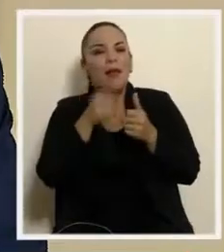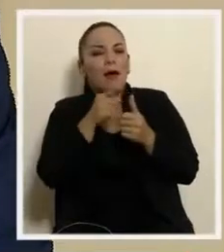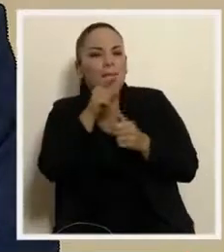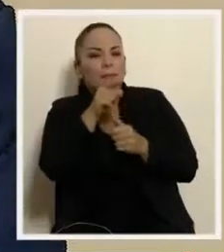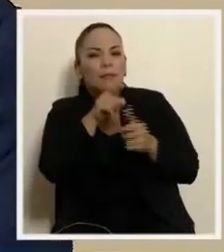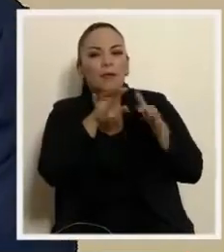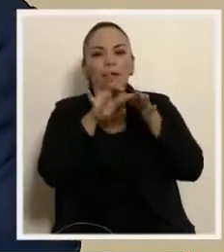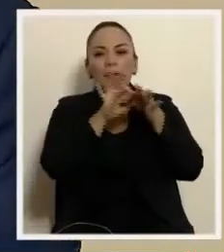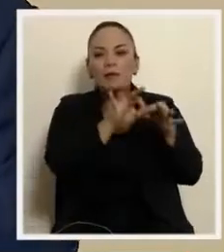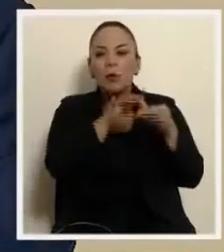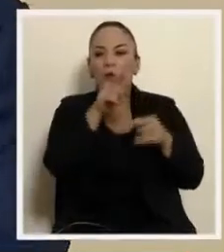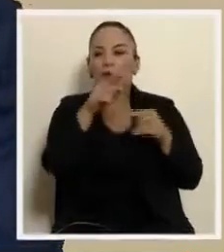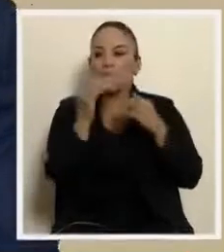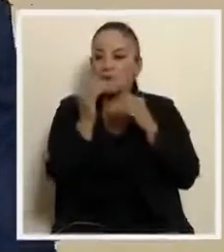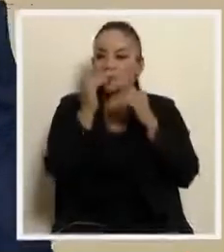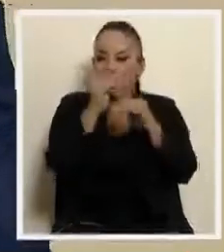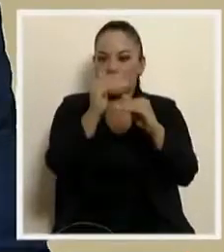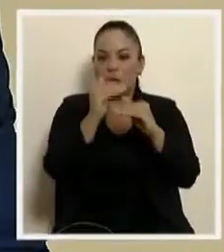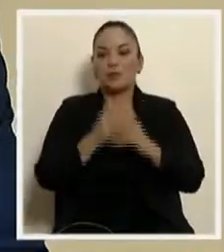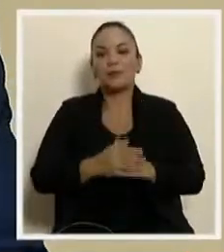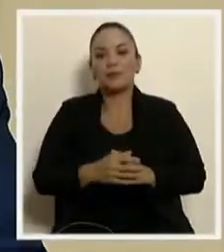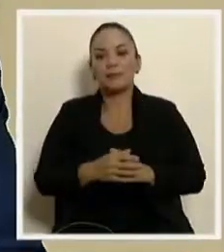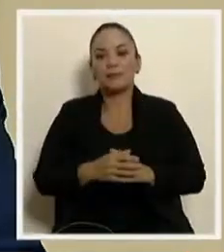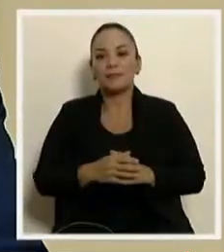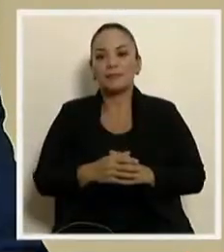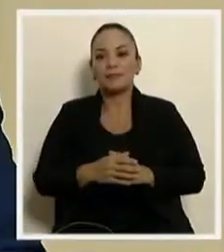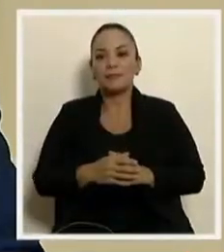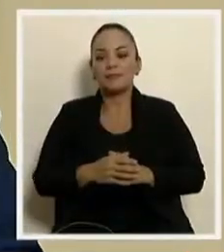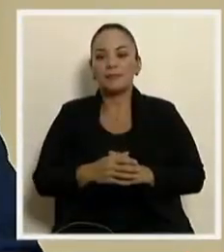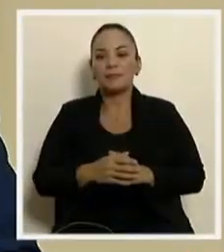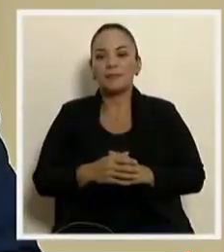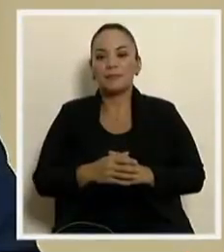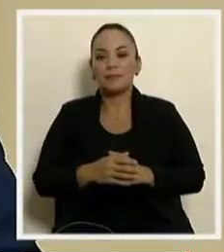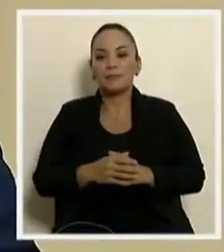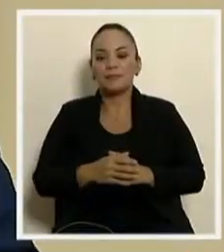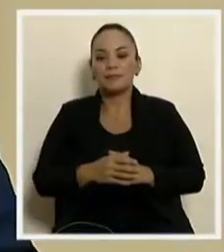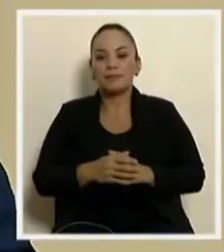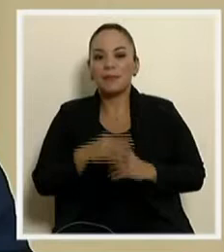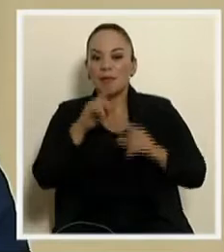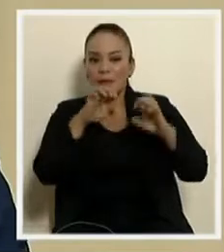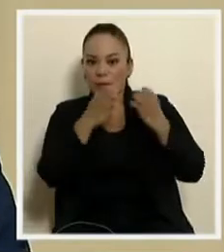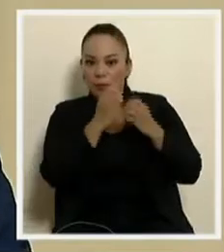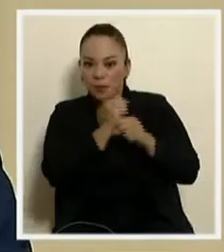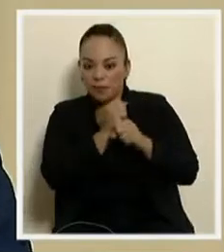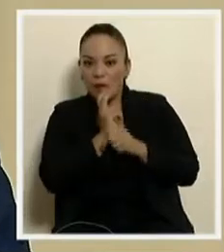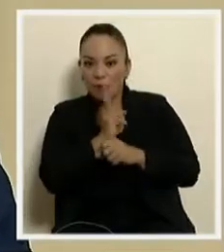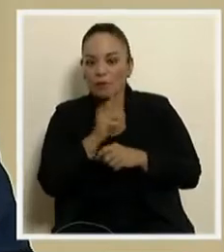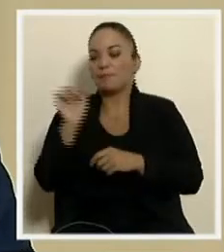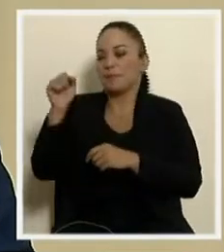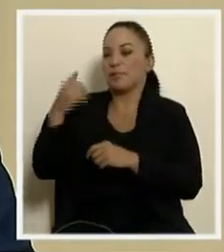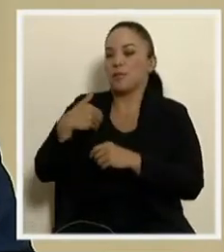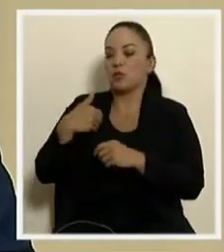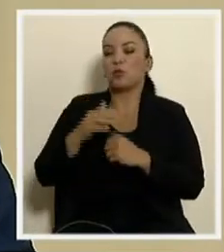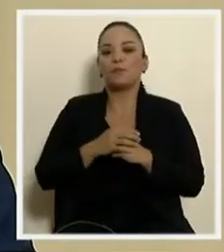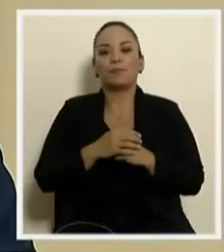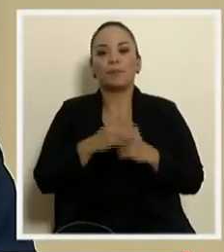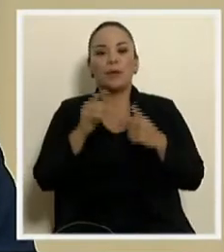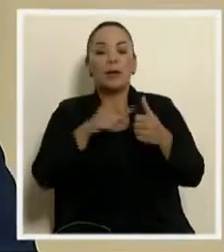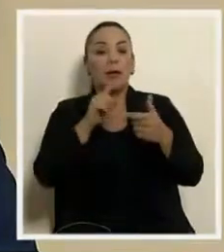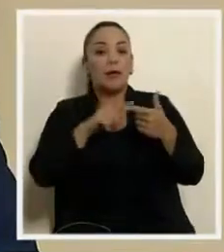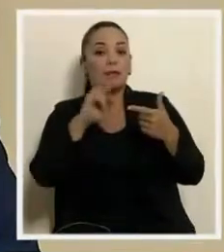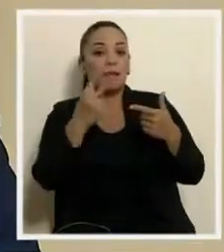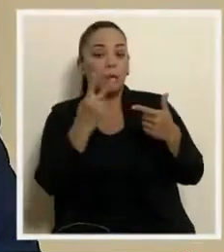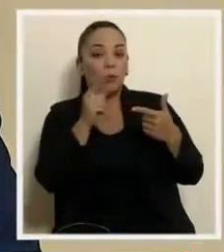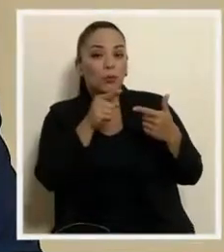ver con las restricciones y los equipos de trabajo, ¿verdad? Sí, señor. La segunda tiene que